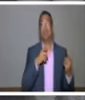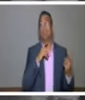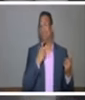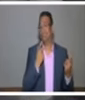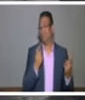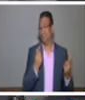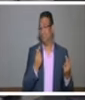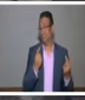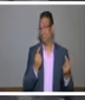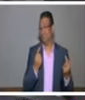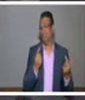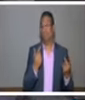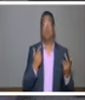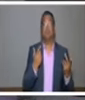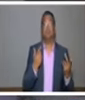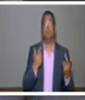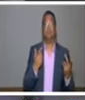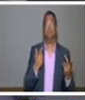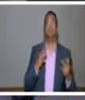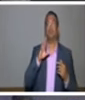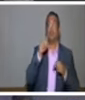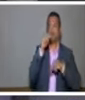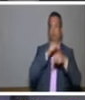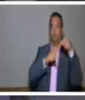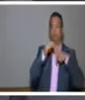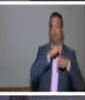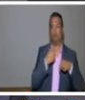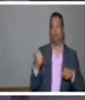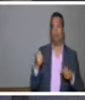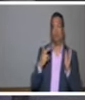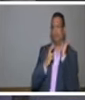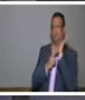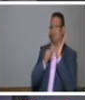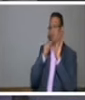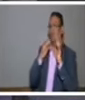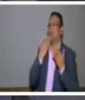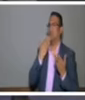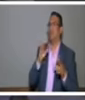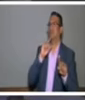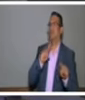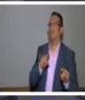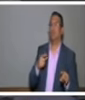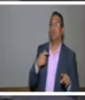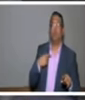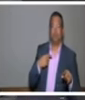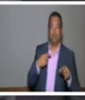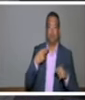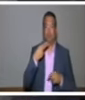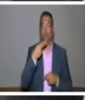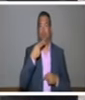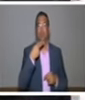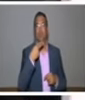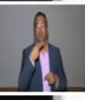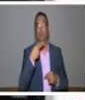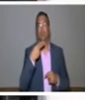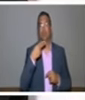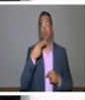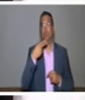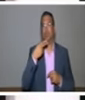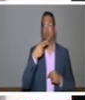Como Ricardo no contestó bien la pregunta que hizo Mardely, voy a aprovechar porque mi diploma de cuarto año tiene la firma de